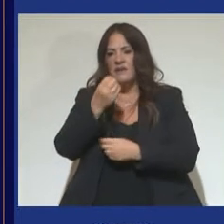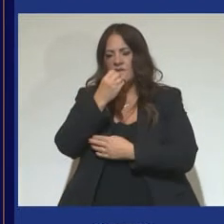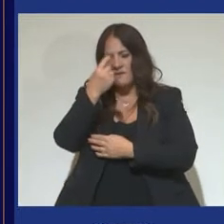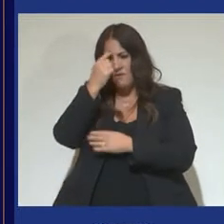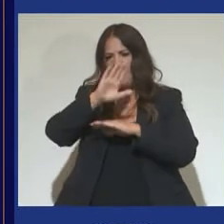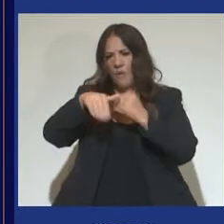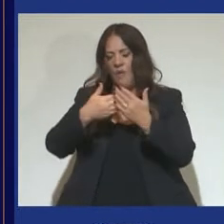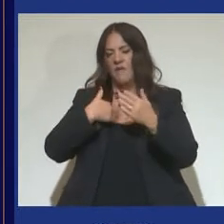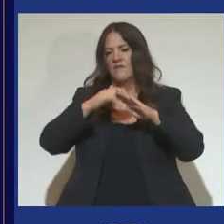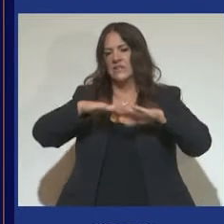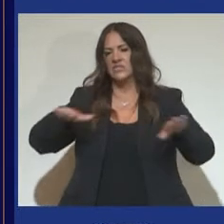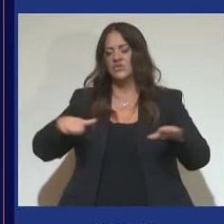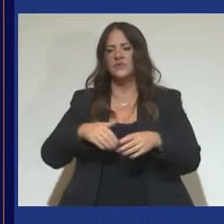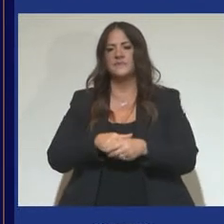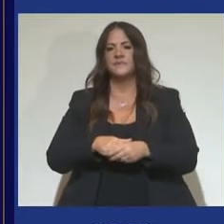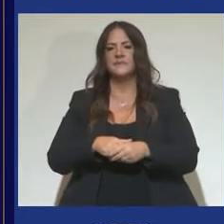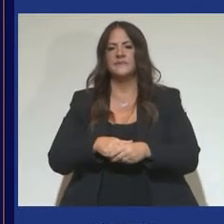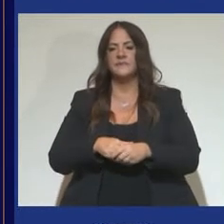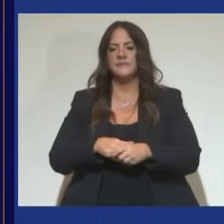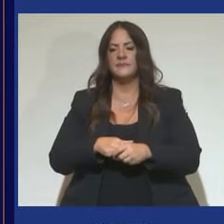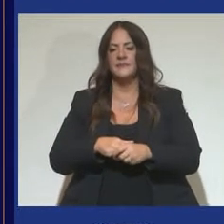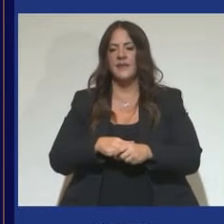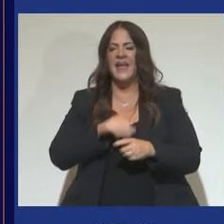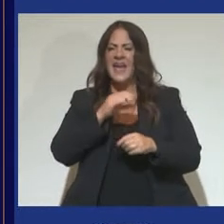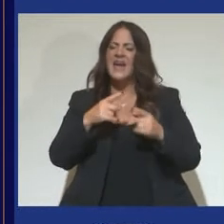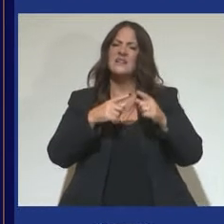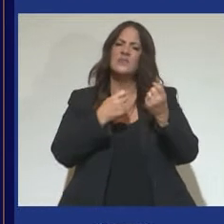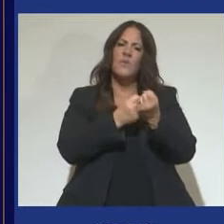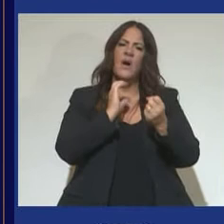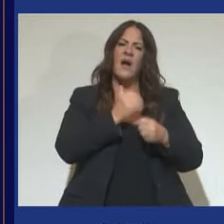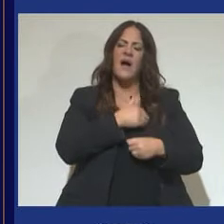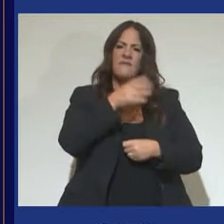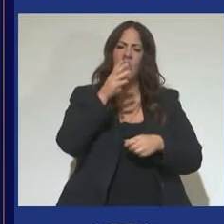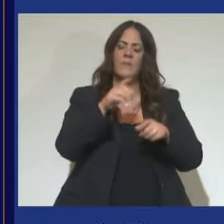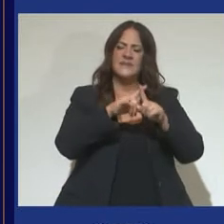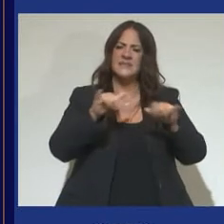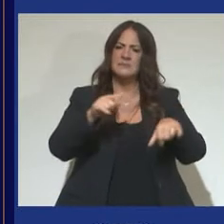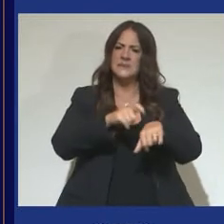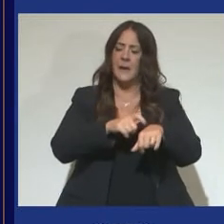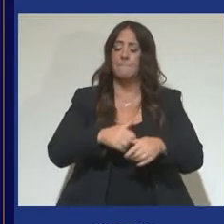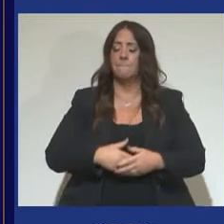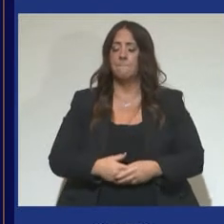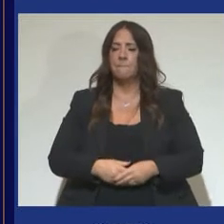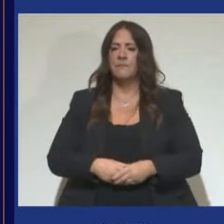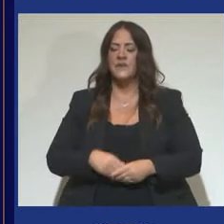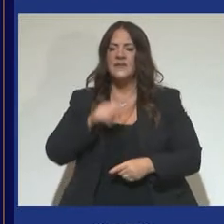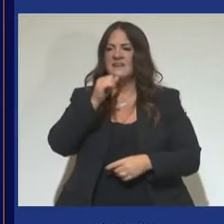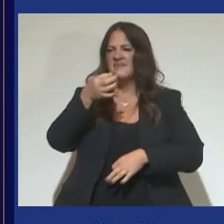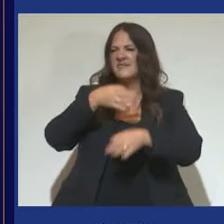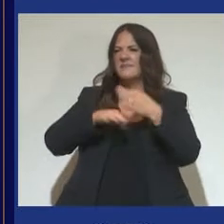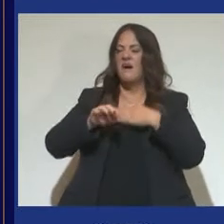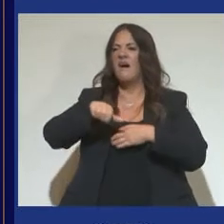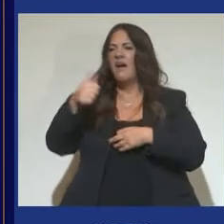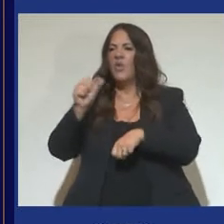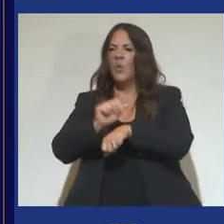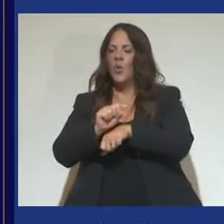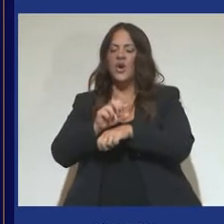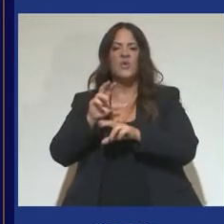llamado funk school de alimentos a las escuelas es un fondo qatar